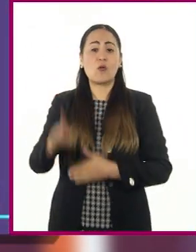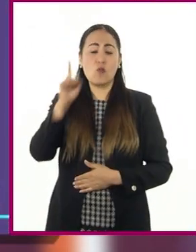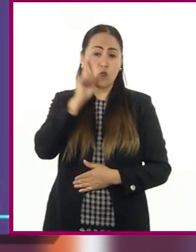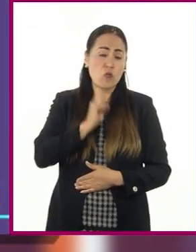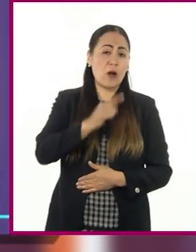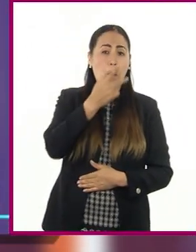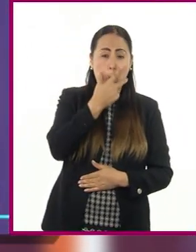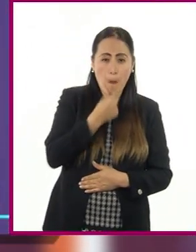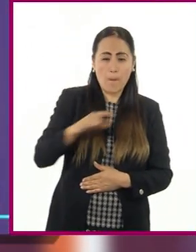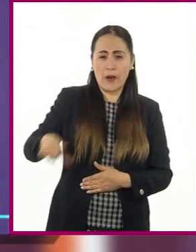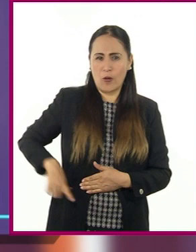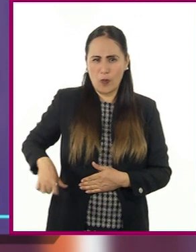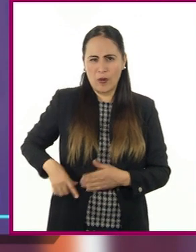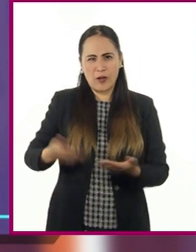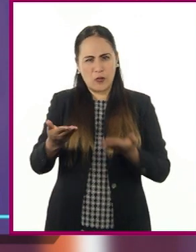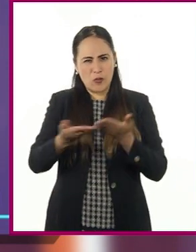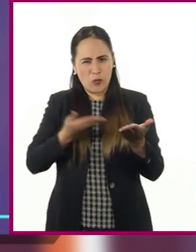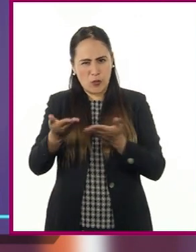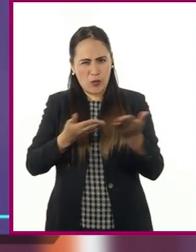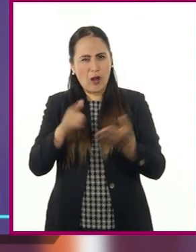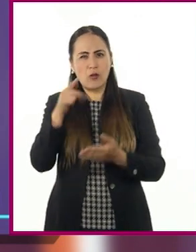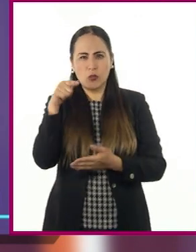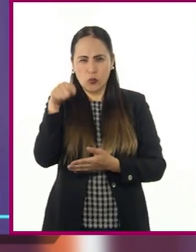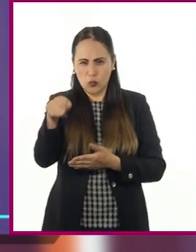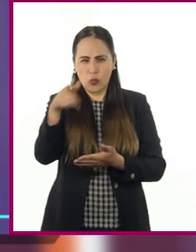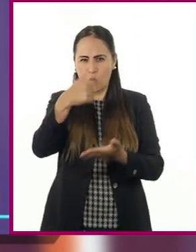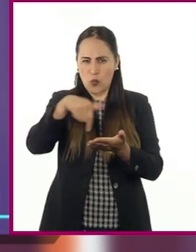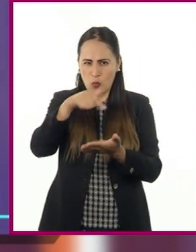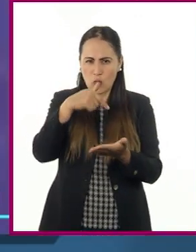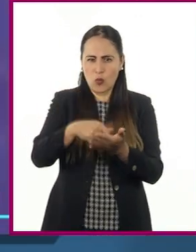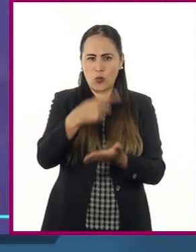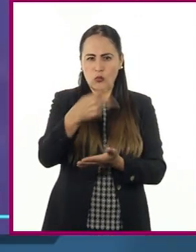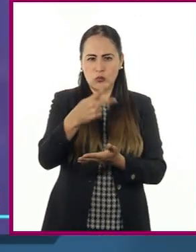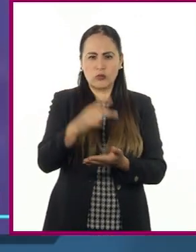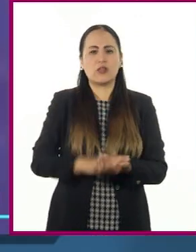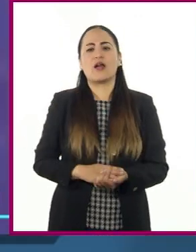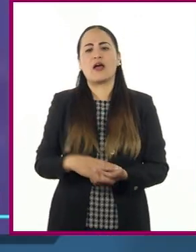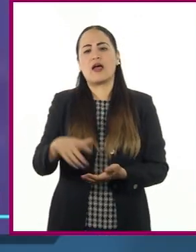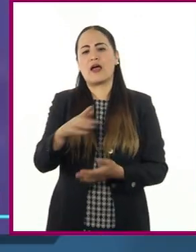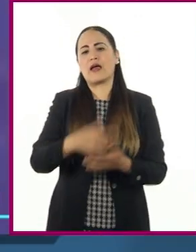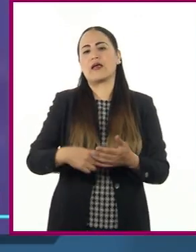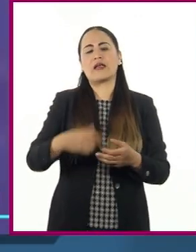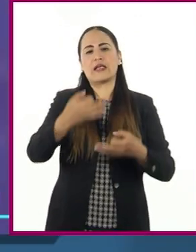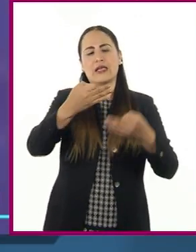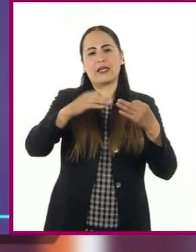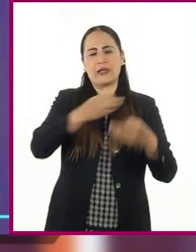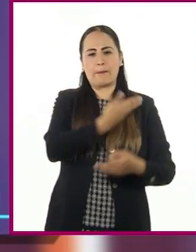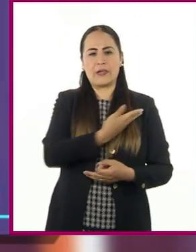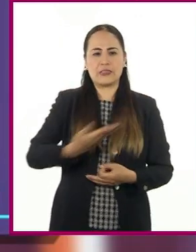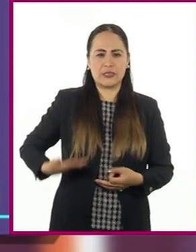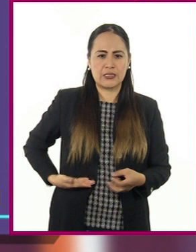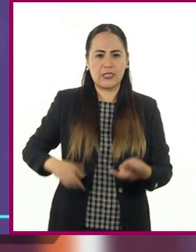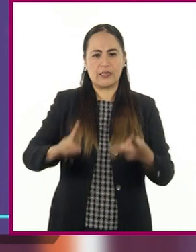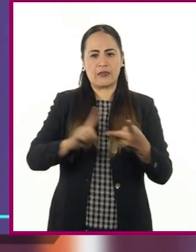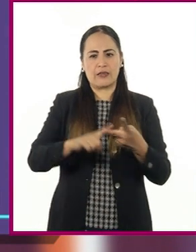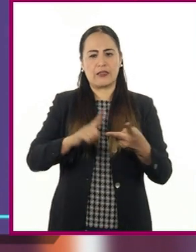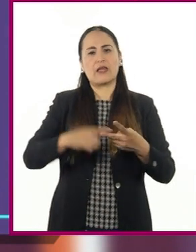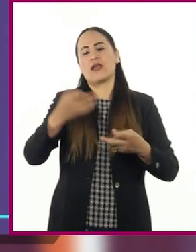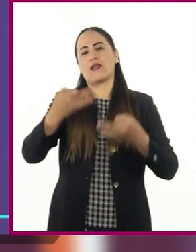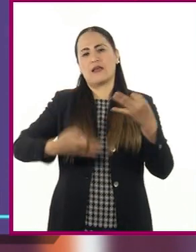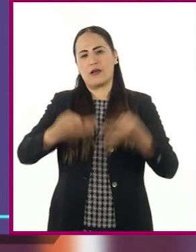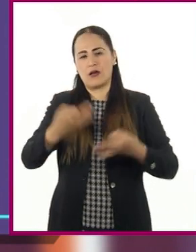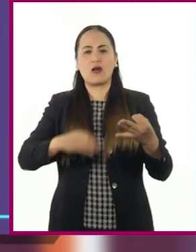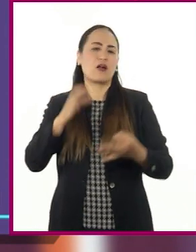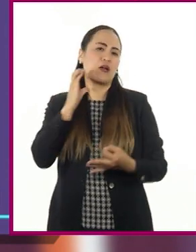a una servidora o servidor público perteneciente al Poder Ejecutivo, Legislativo, Judicial o